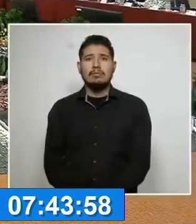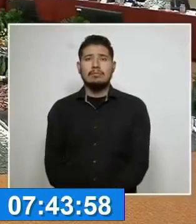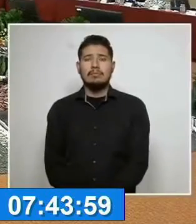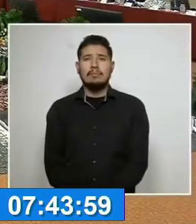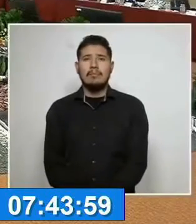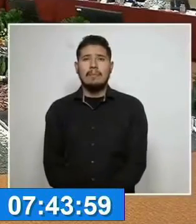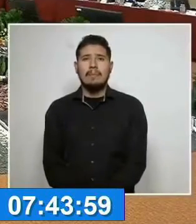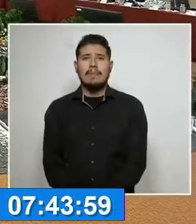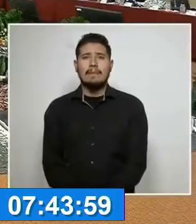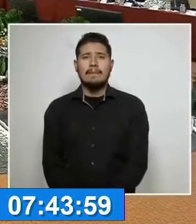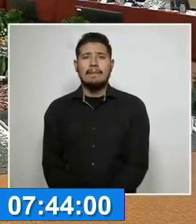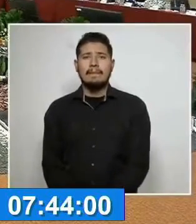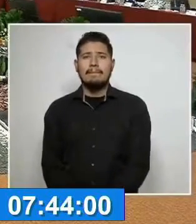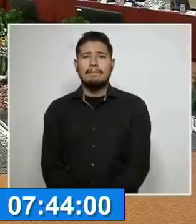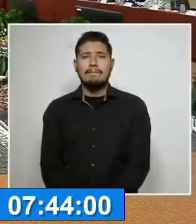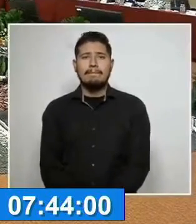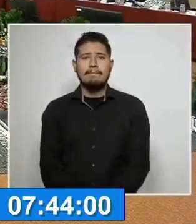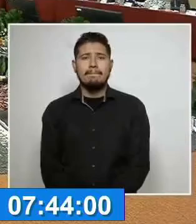Es un